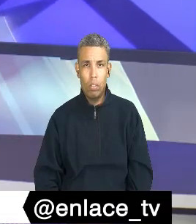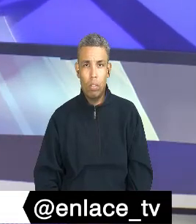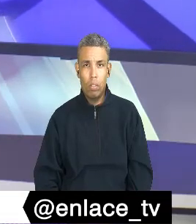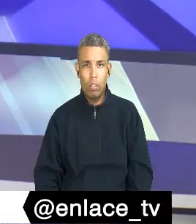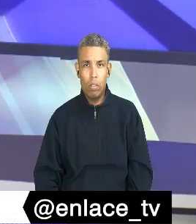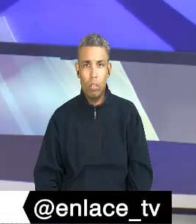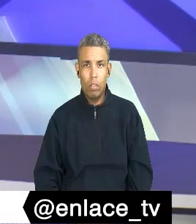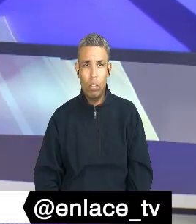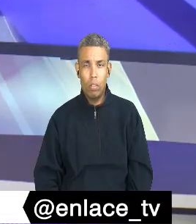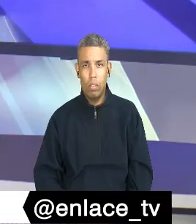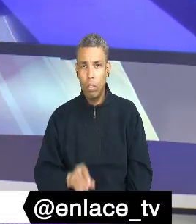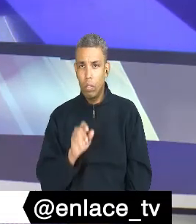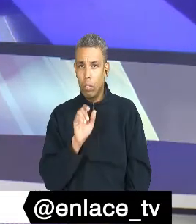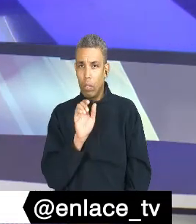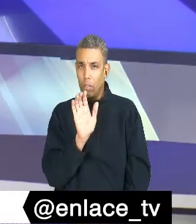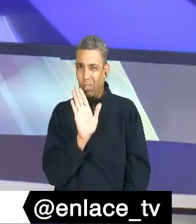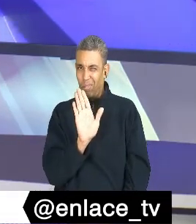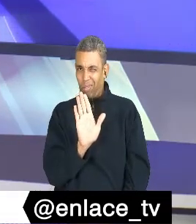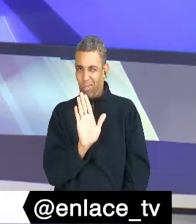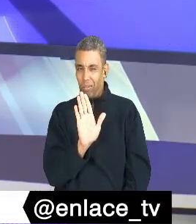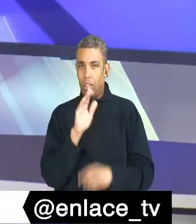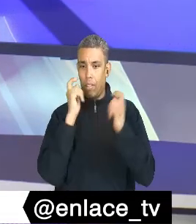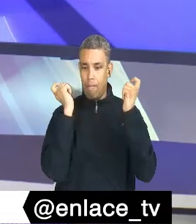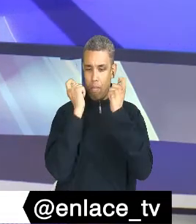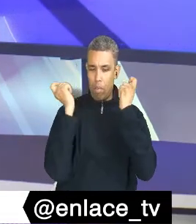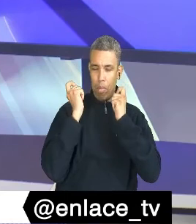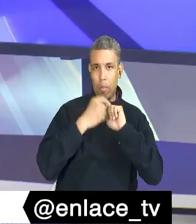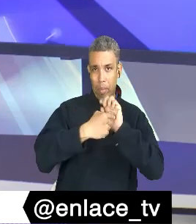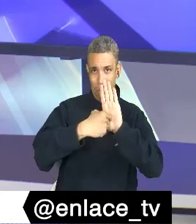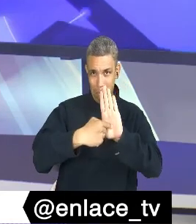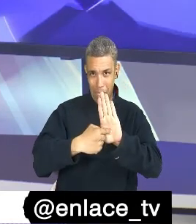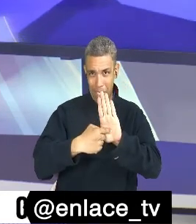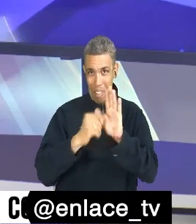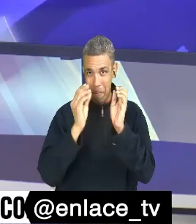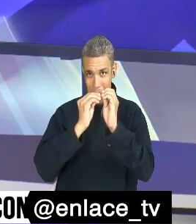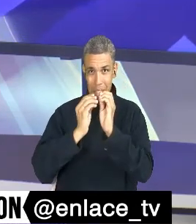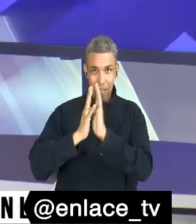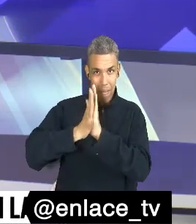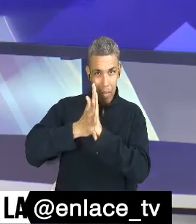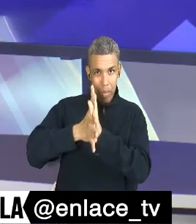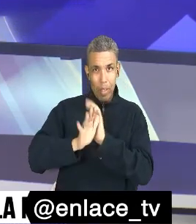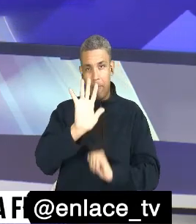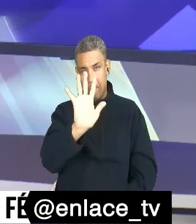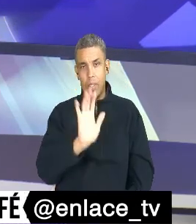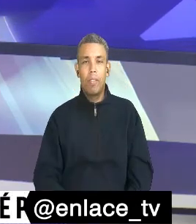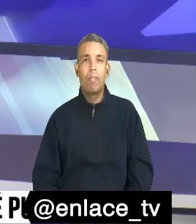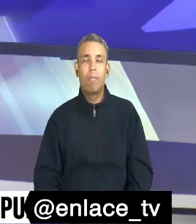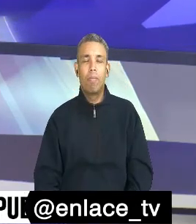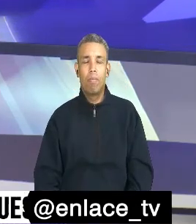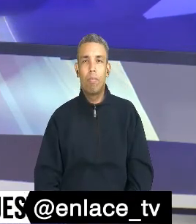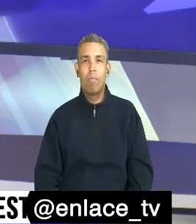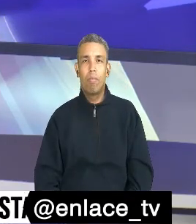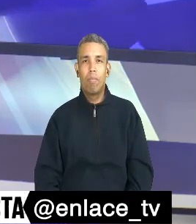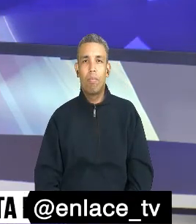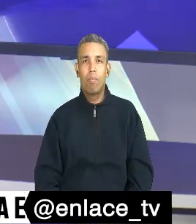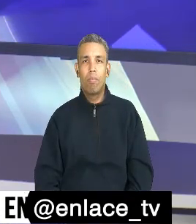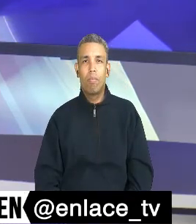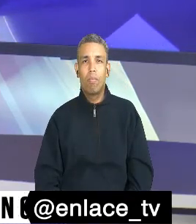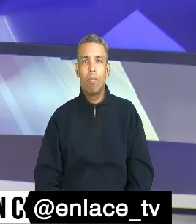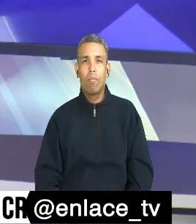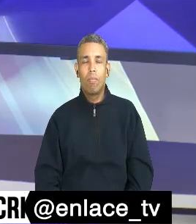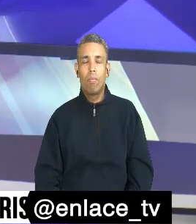En minutos, al regresar de nuestra pausa, les tendremos mucha más información aquí en Enlace Noticias, el noticiero que usted quiere ver.